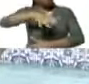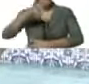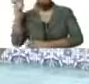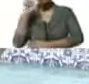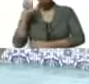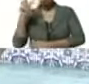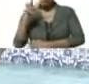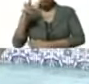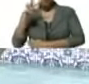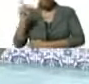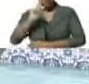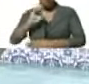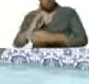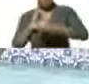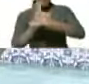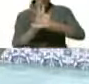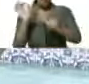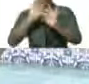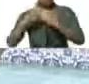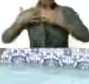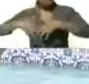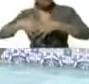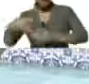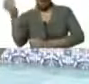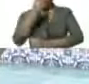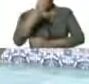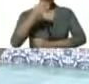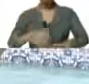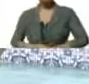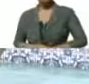Venezuela no ha detenido la industria agroalimentaria,